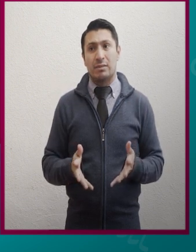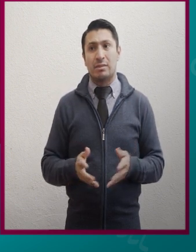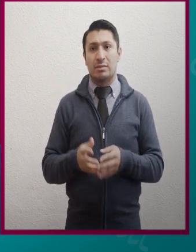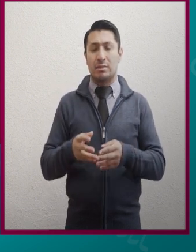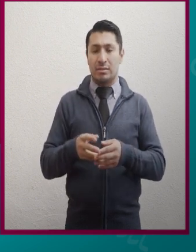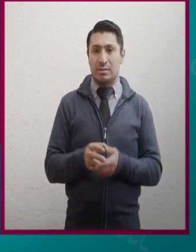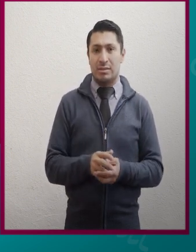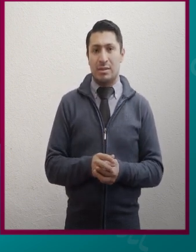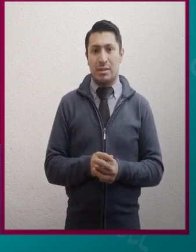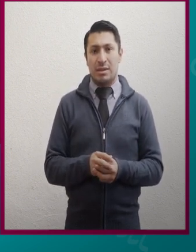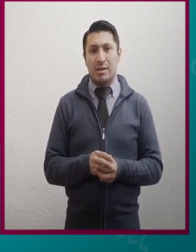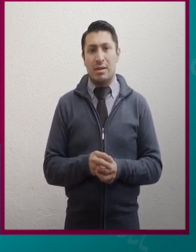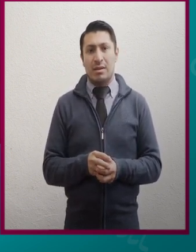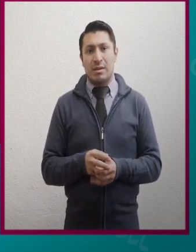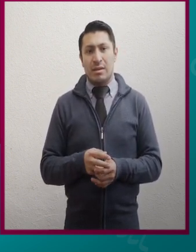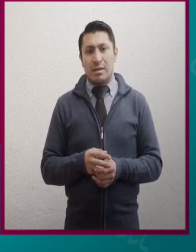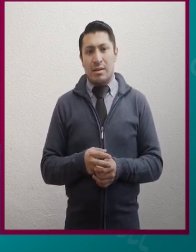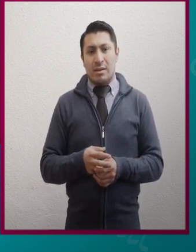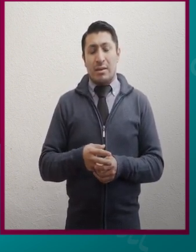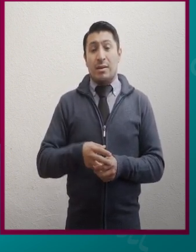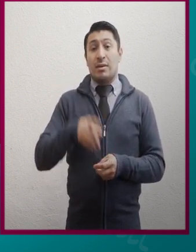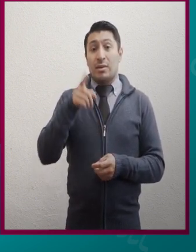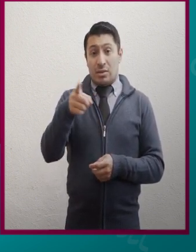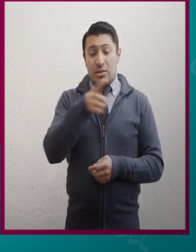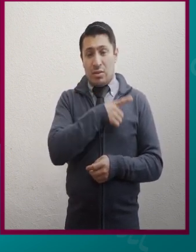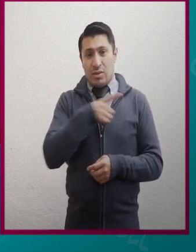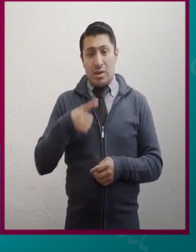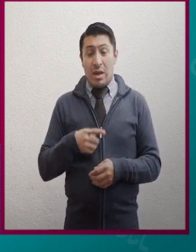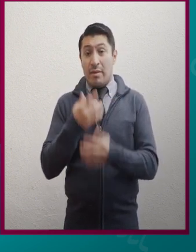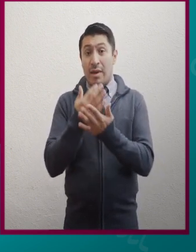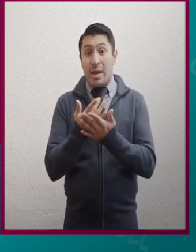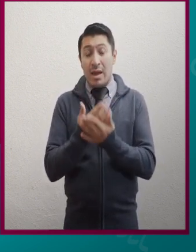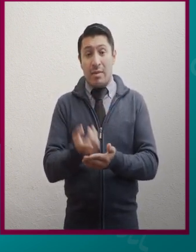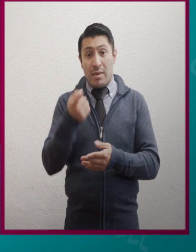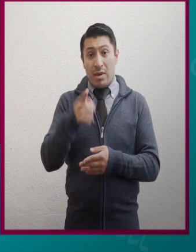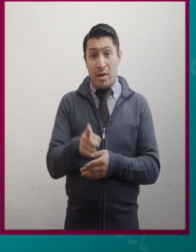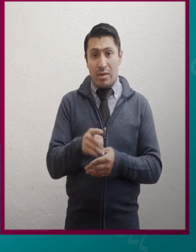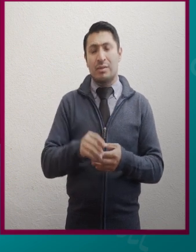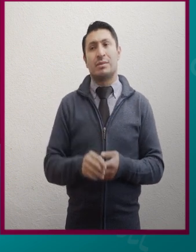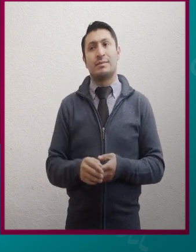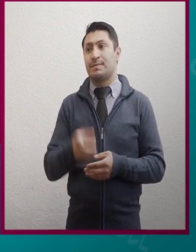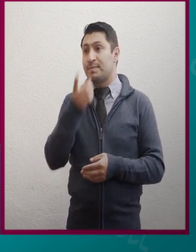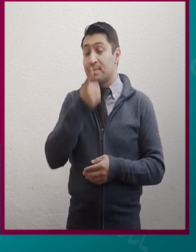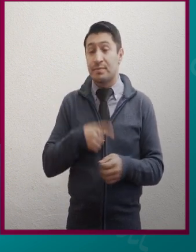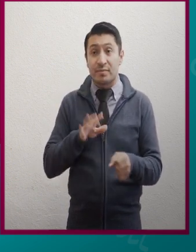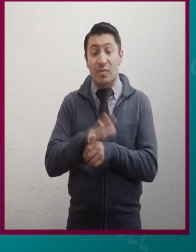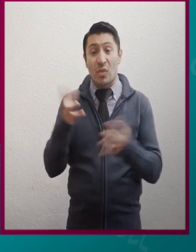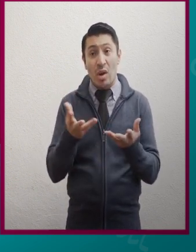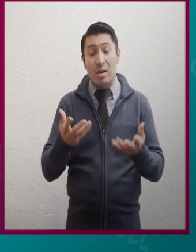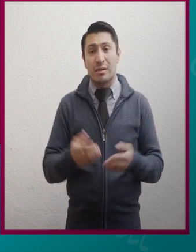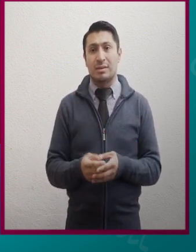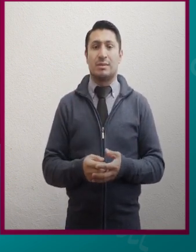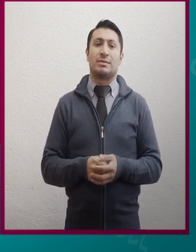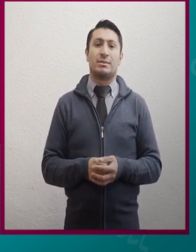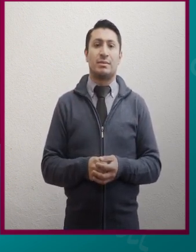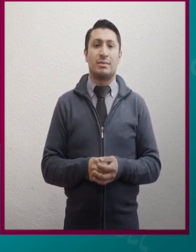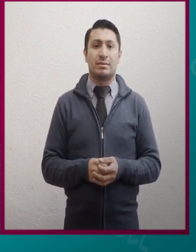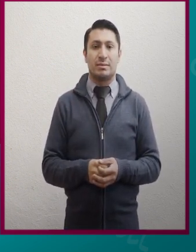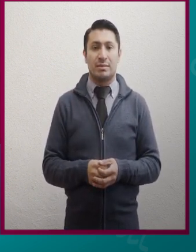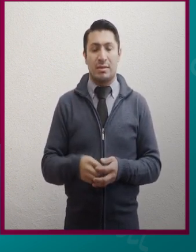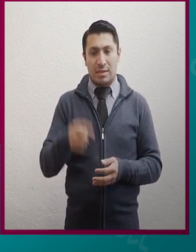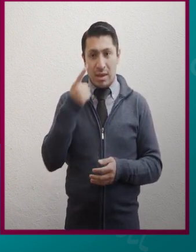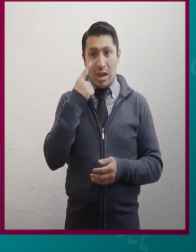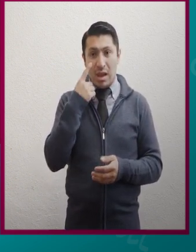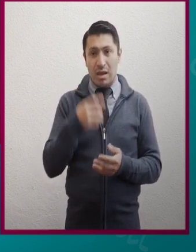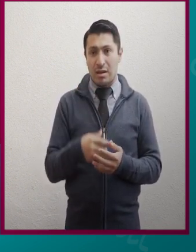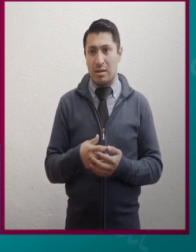tiene que Pica los cabos, Mario. Se cambio. Mira, esto no se puede hacer, ¿eh?